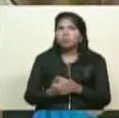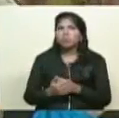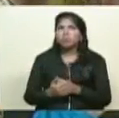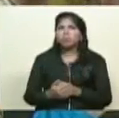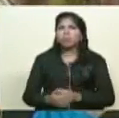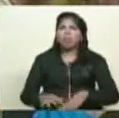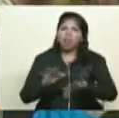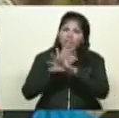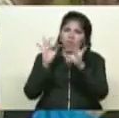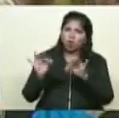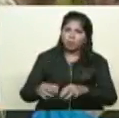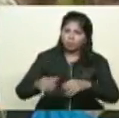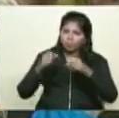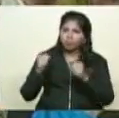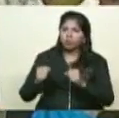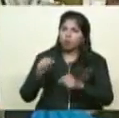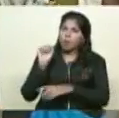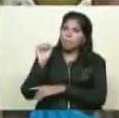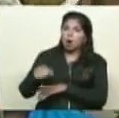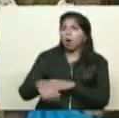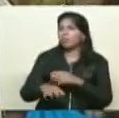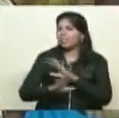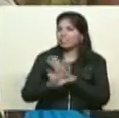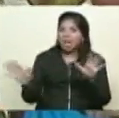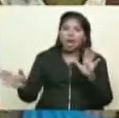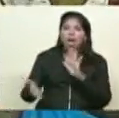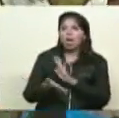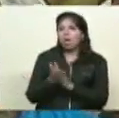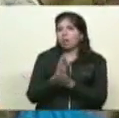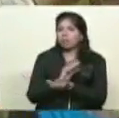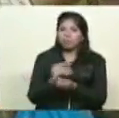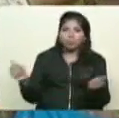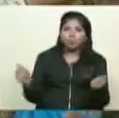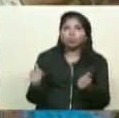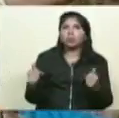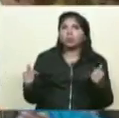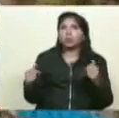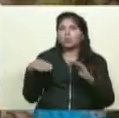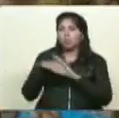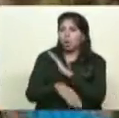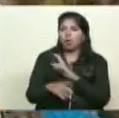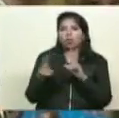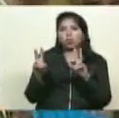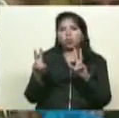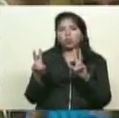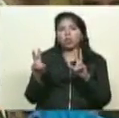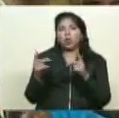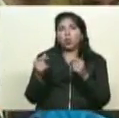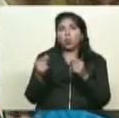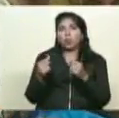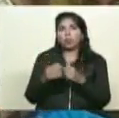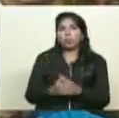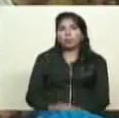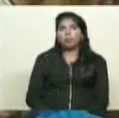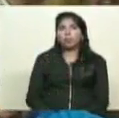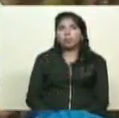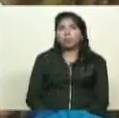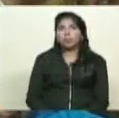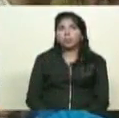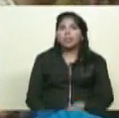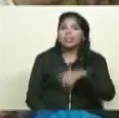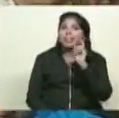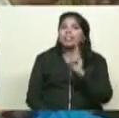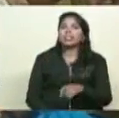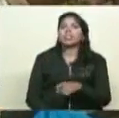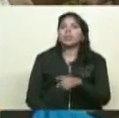la guerra económica, señor presidente. Pero necesitamos la ley que usted acaba de decir, señor presidente, un marco